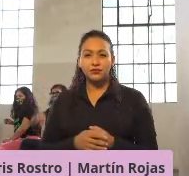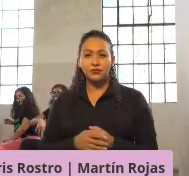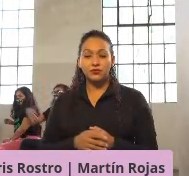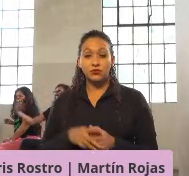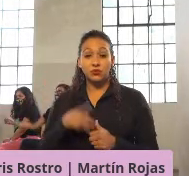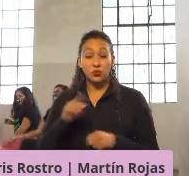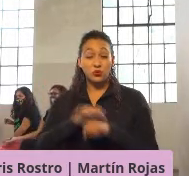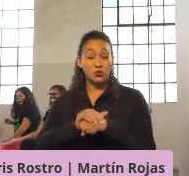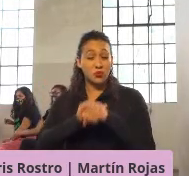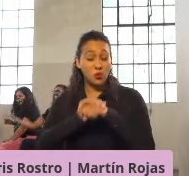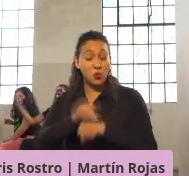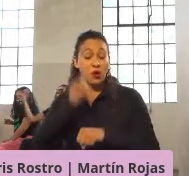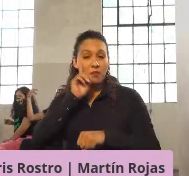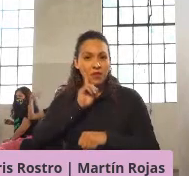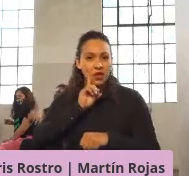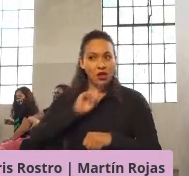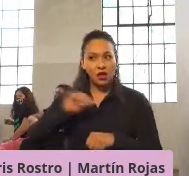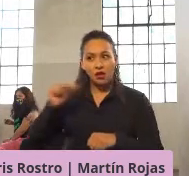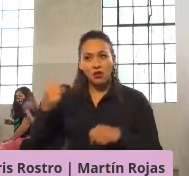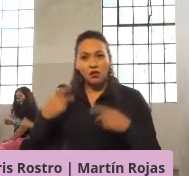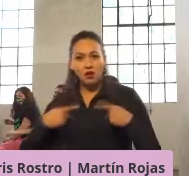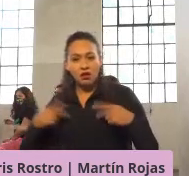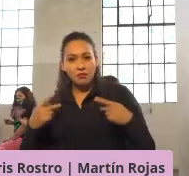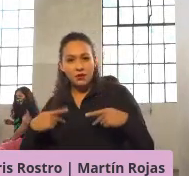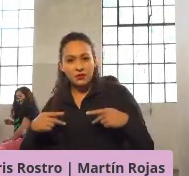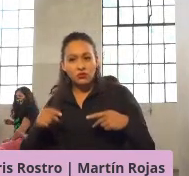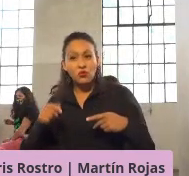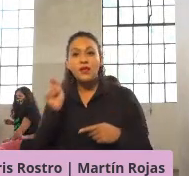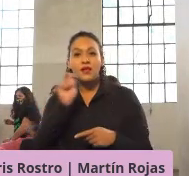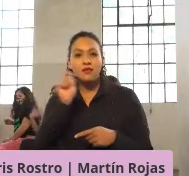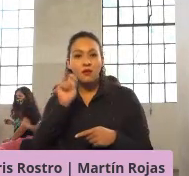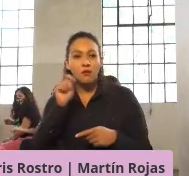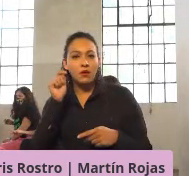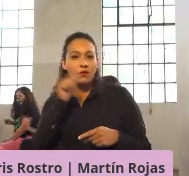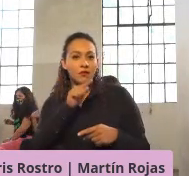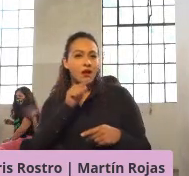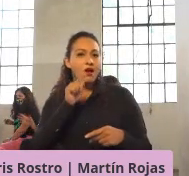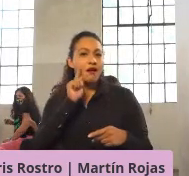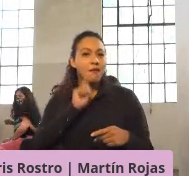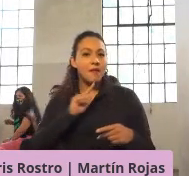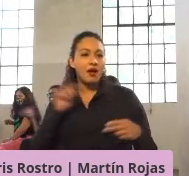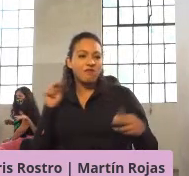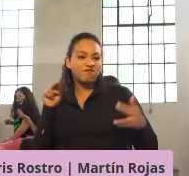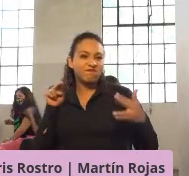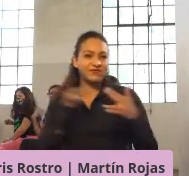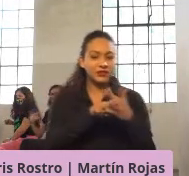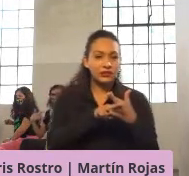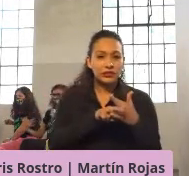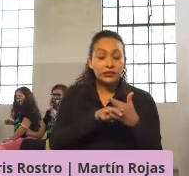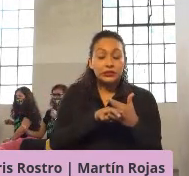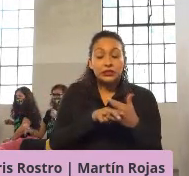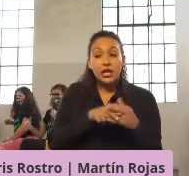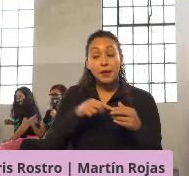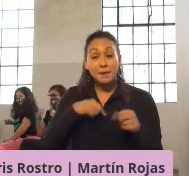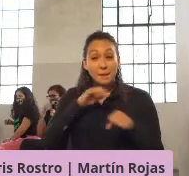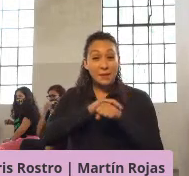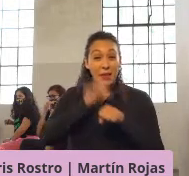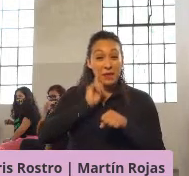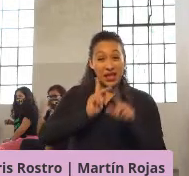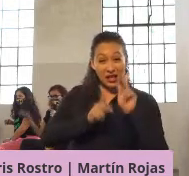a su mejor amiga la mató el novio, ¿no? Entonces, eso fue muy duro. Comparte